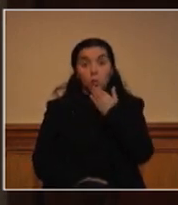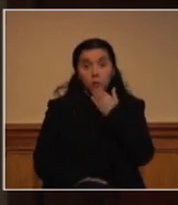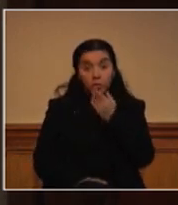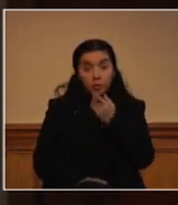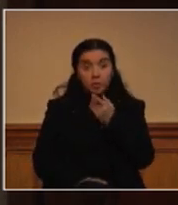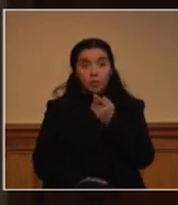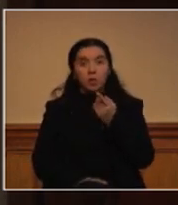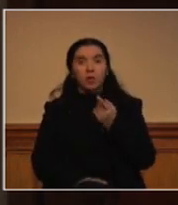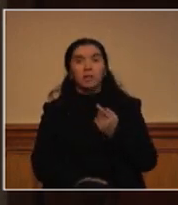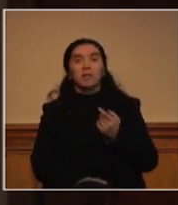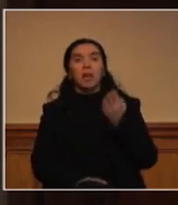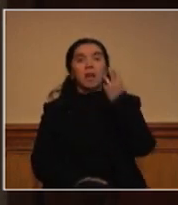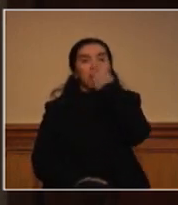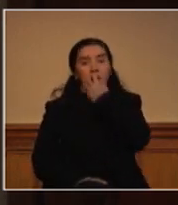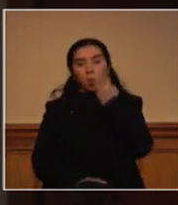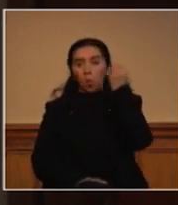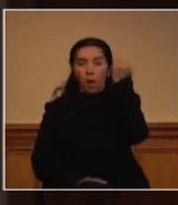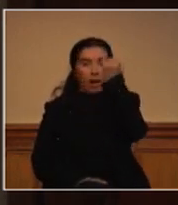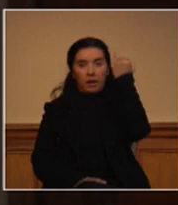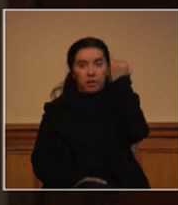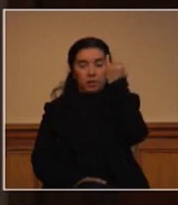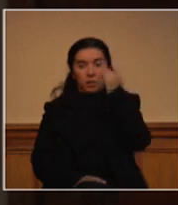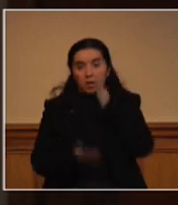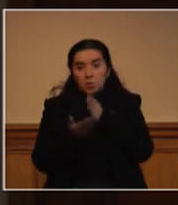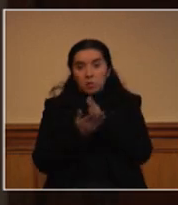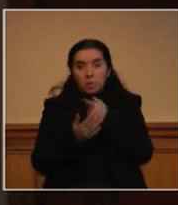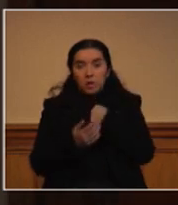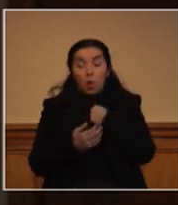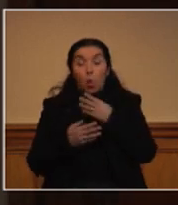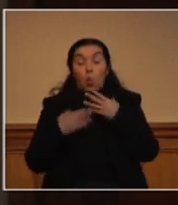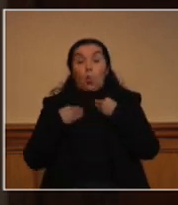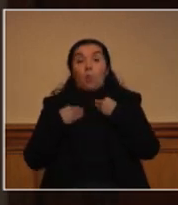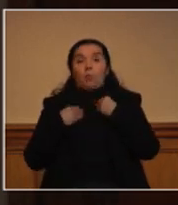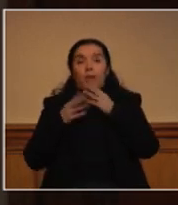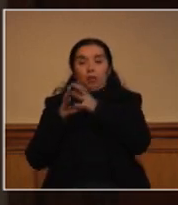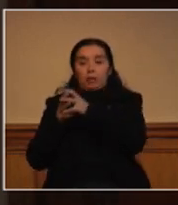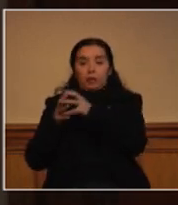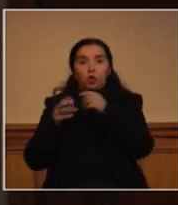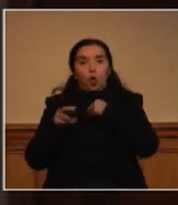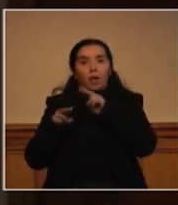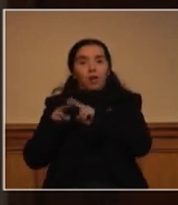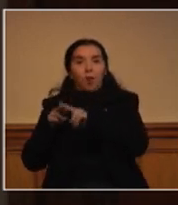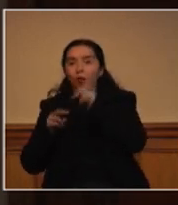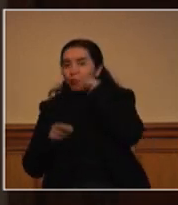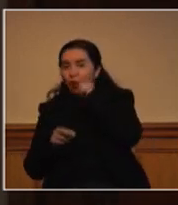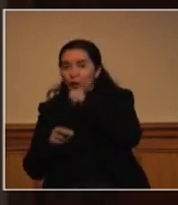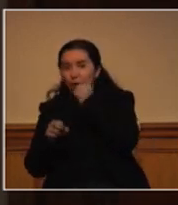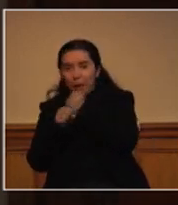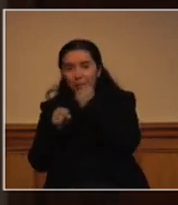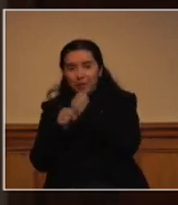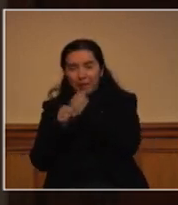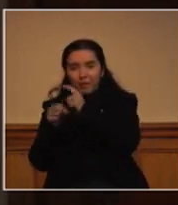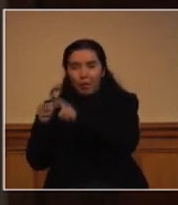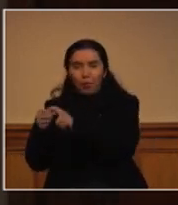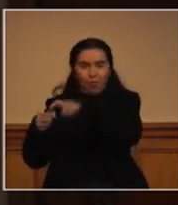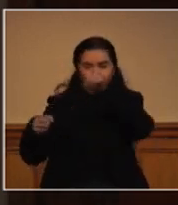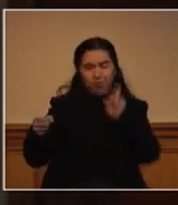internacional, pues al principio dije, uff, me tengo que salir de lo que yo hago todos los días, de lo que yo estoy trabajando